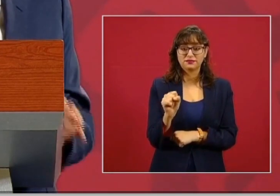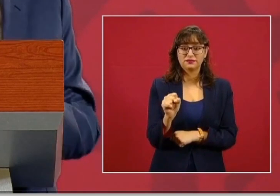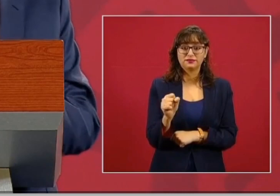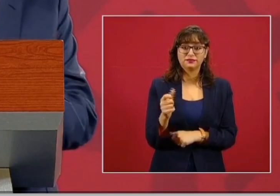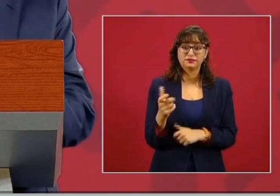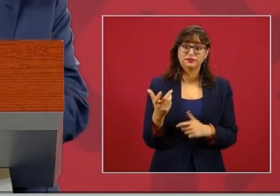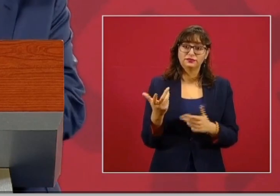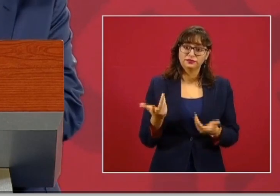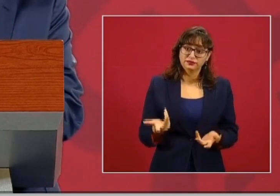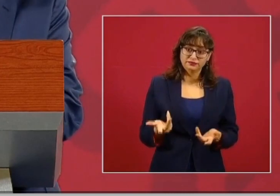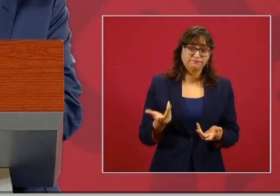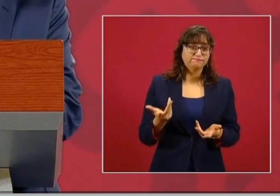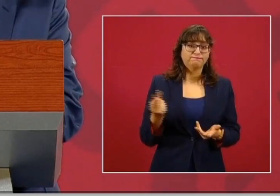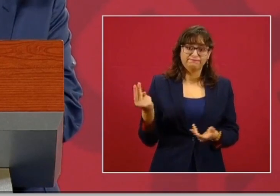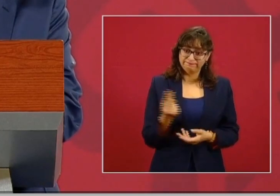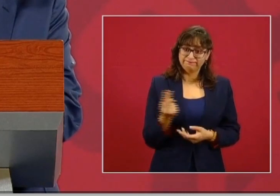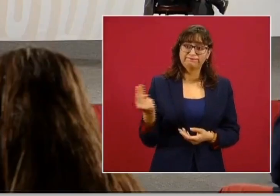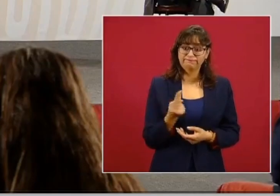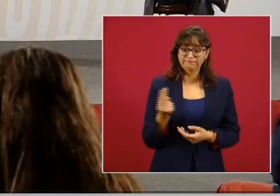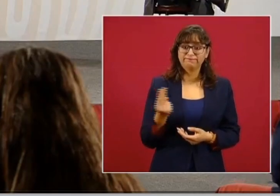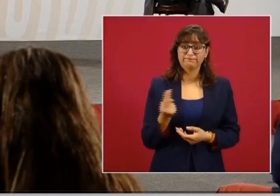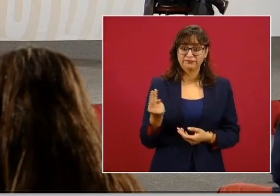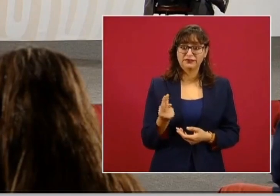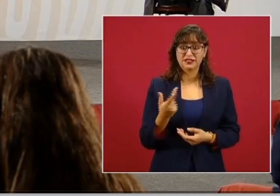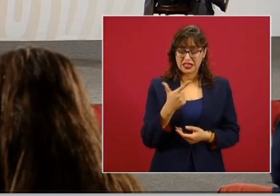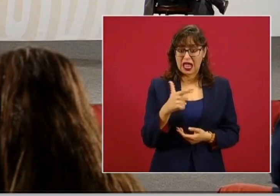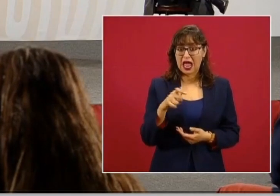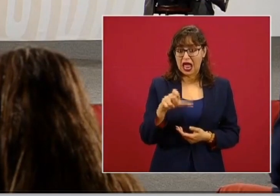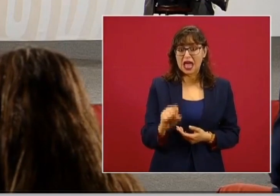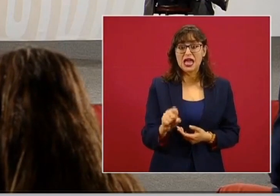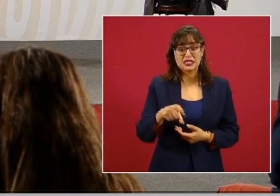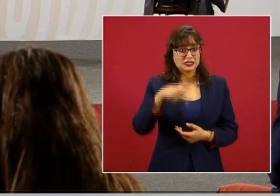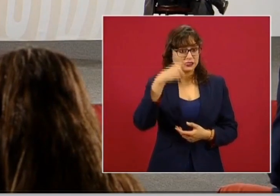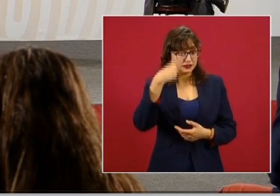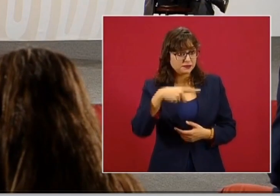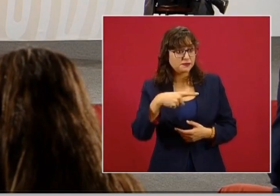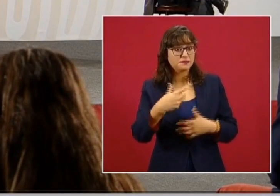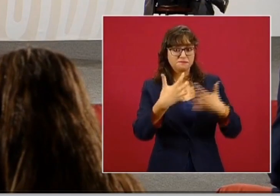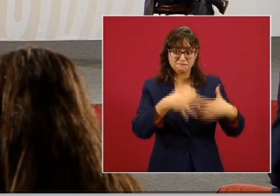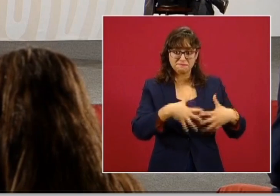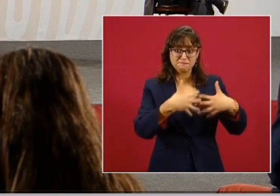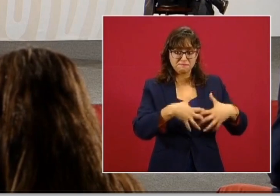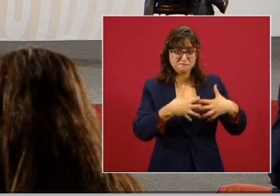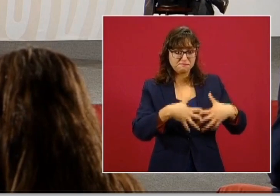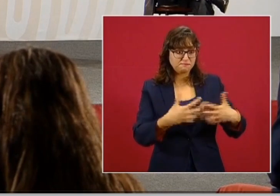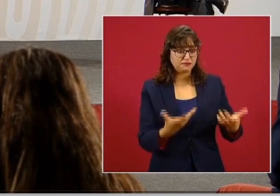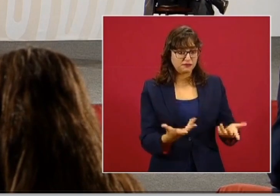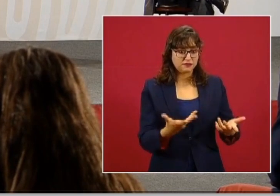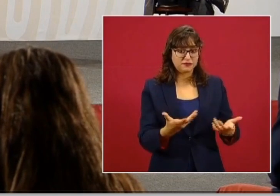echando a andar la planta, porque ¿qué hacemos? ¿La vendemos?